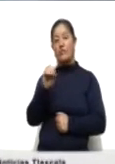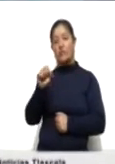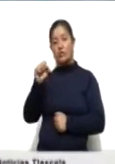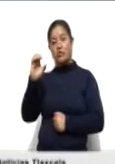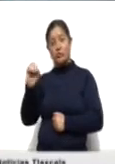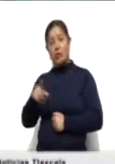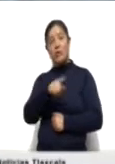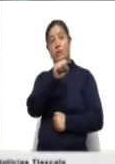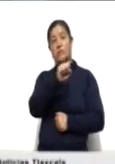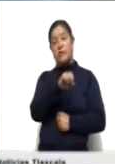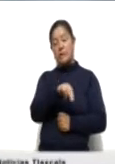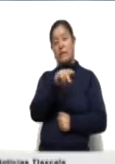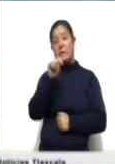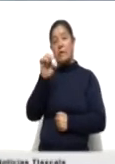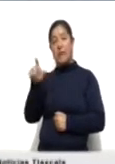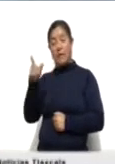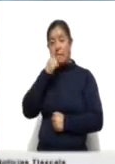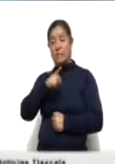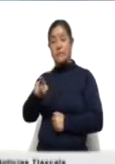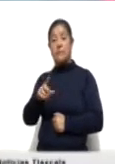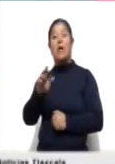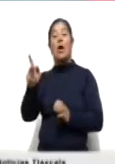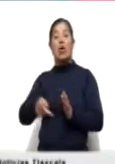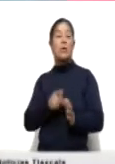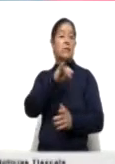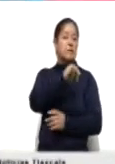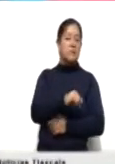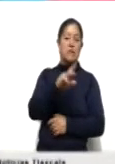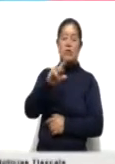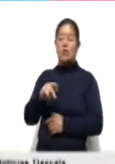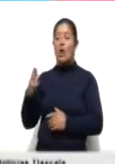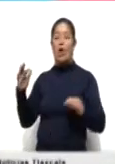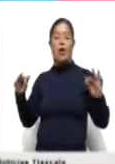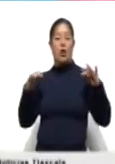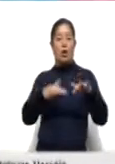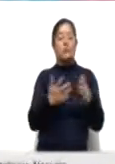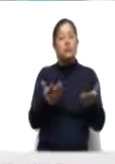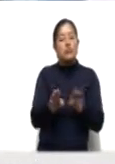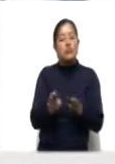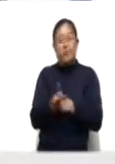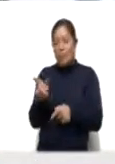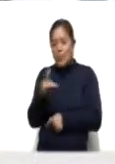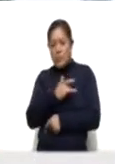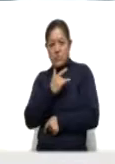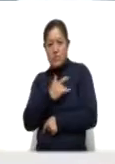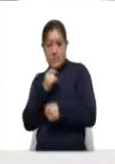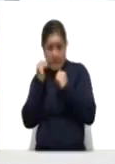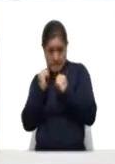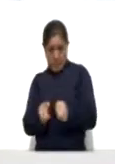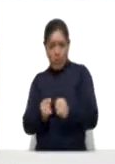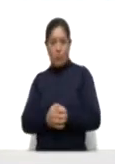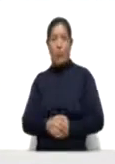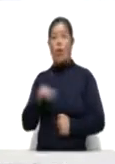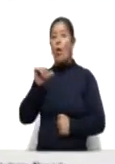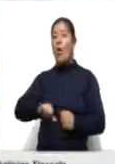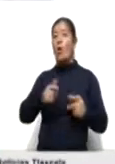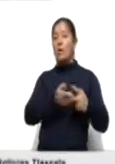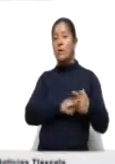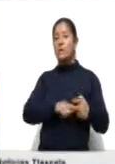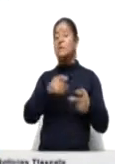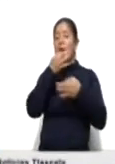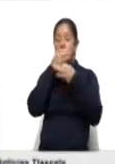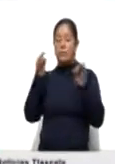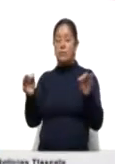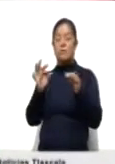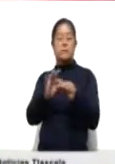que la discusión ya no es si se vuelve o no a las aulas, sino cómo es más seguro hacerlo. Como parte de la jornada que inicia este día, detalló que será